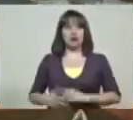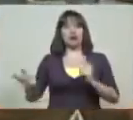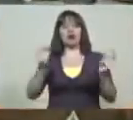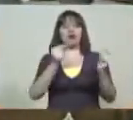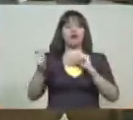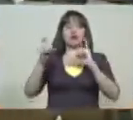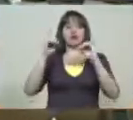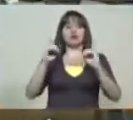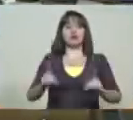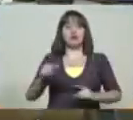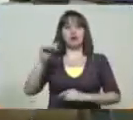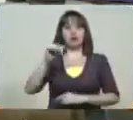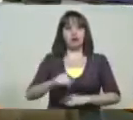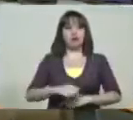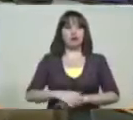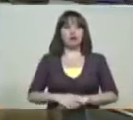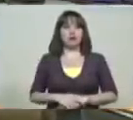de hoy.